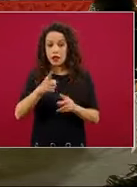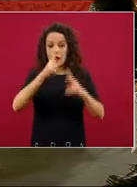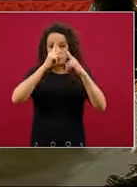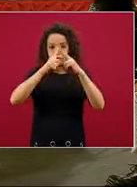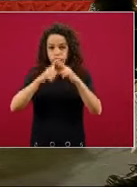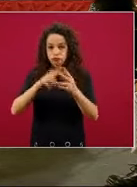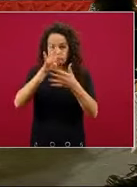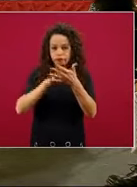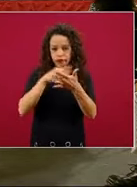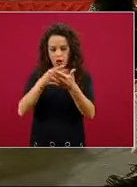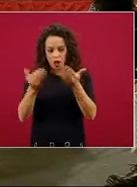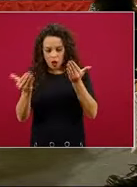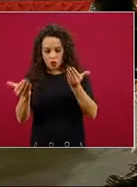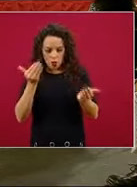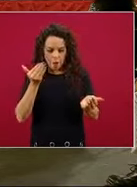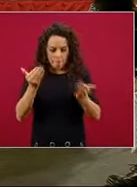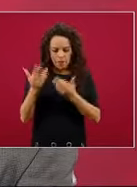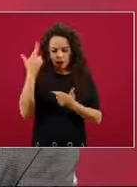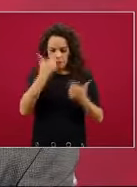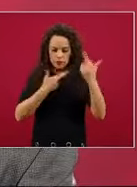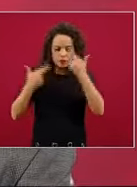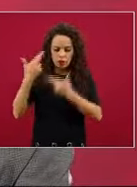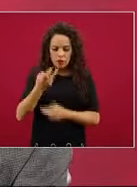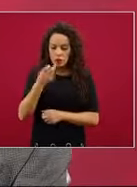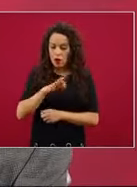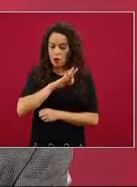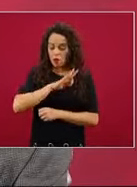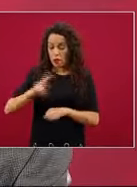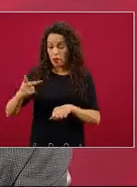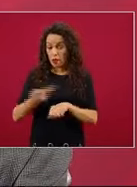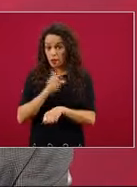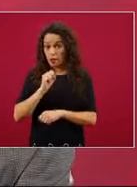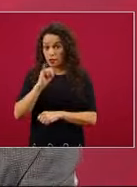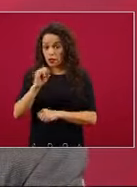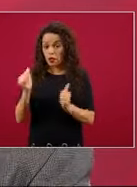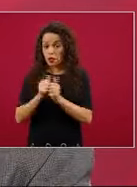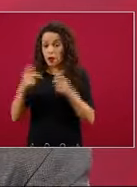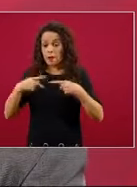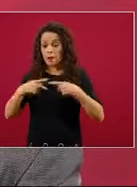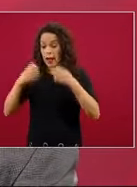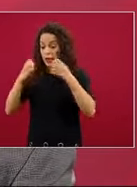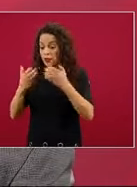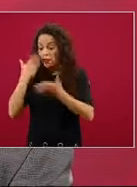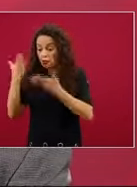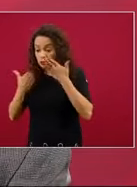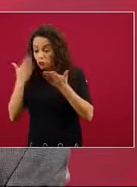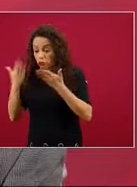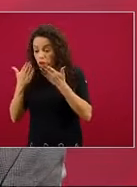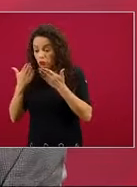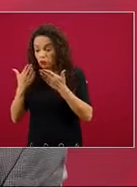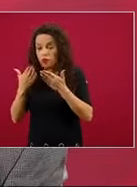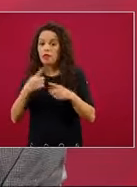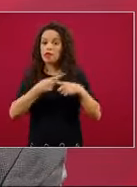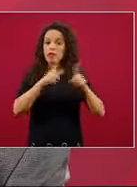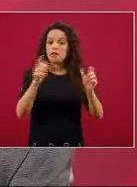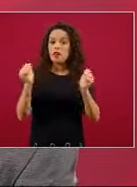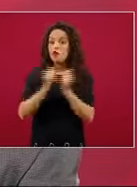para comparar la probabilidad de que eso ocurra en personas que están en el estudio contra lo que se esperaría en cualquier otra